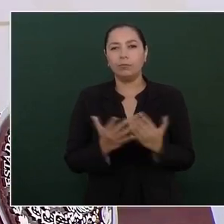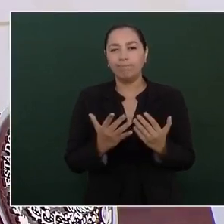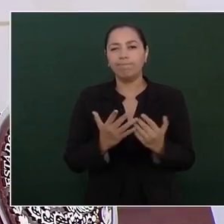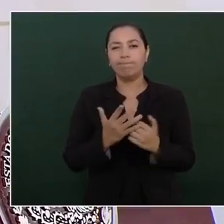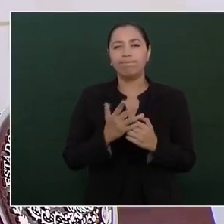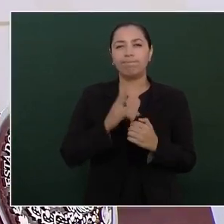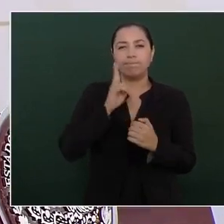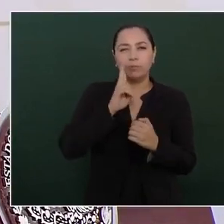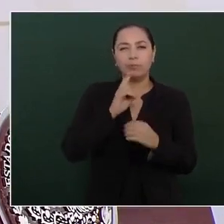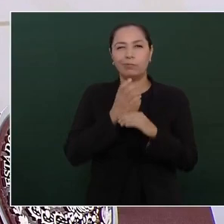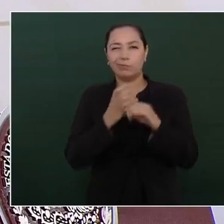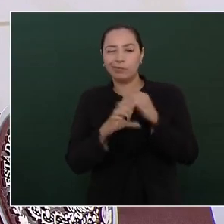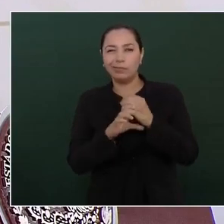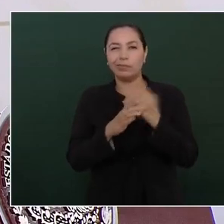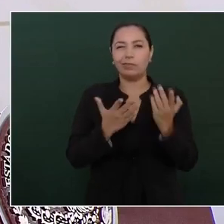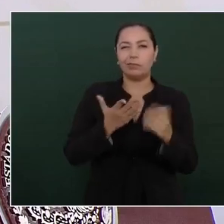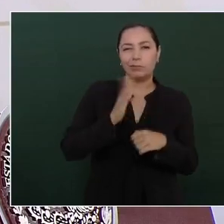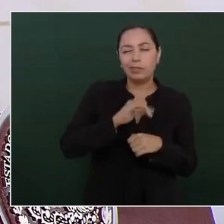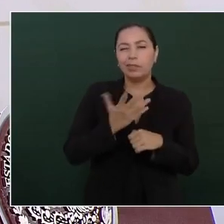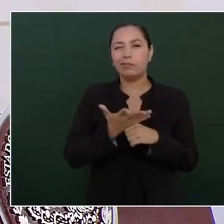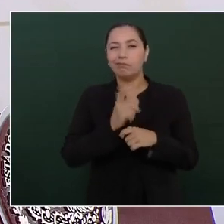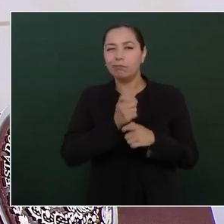presuntos malos manejos